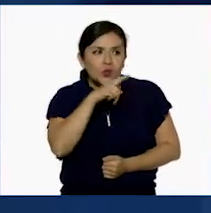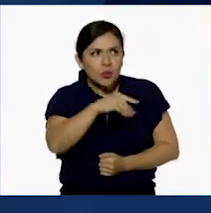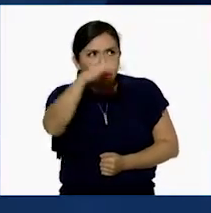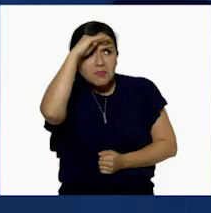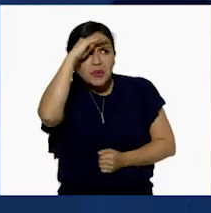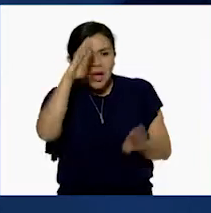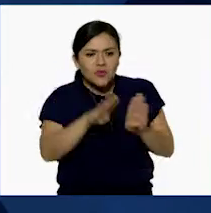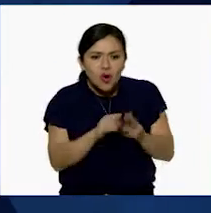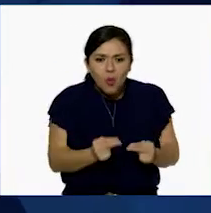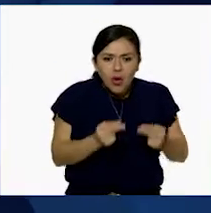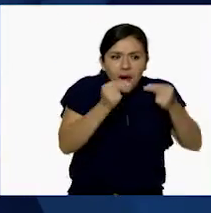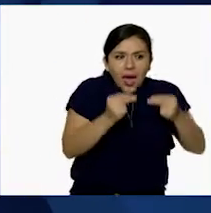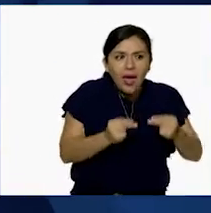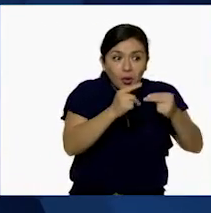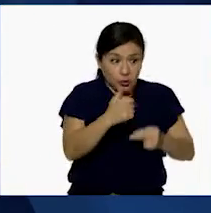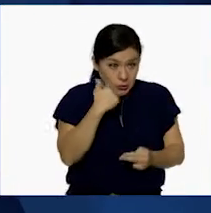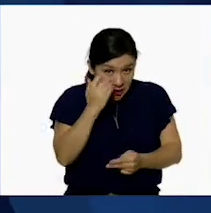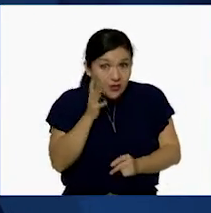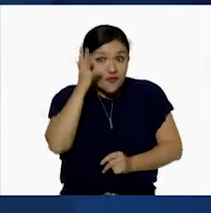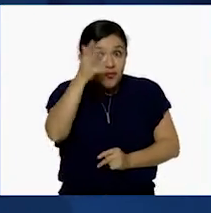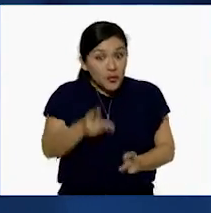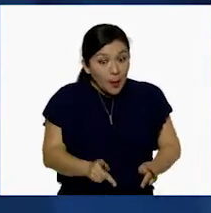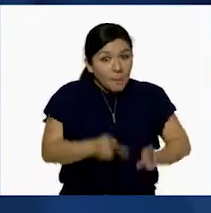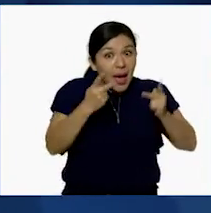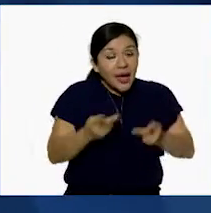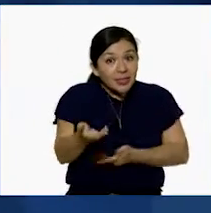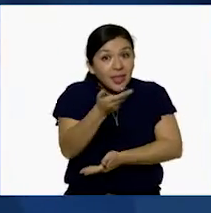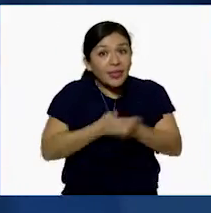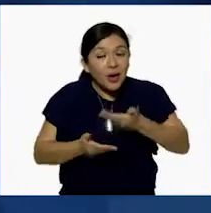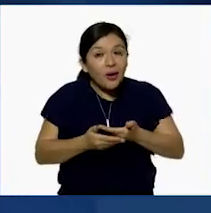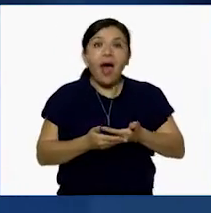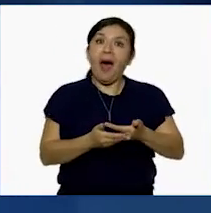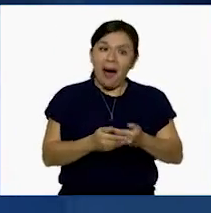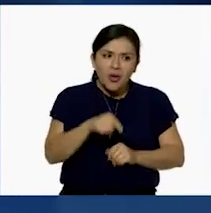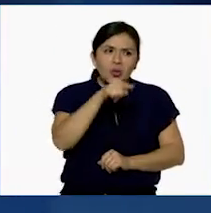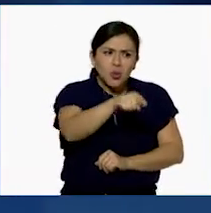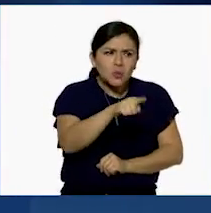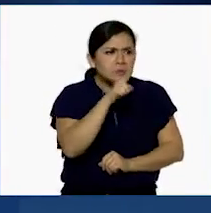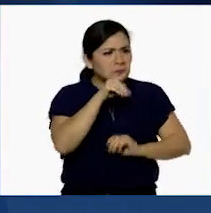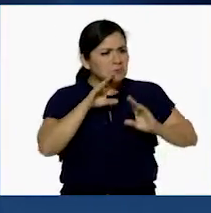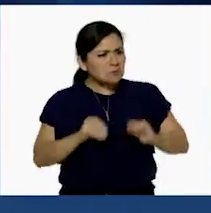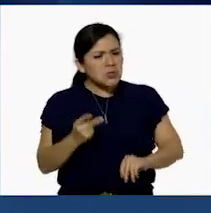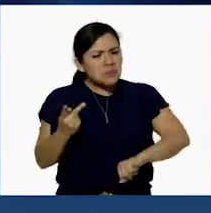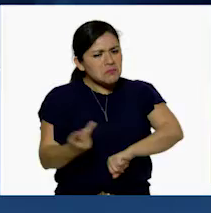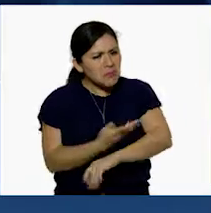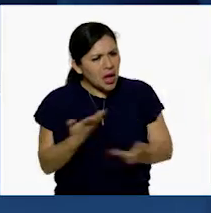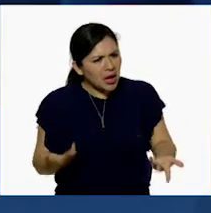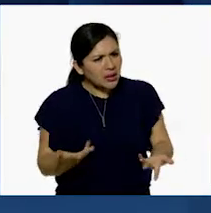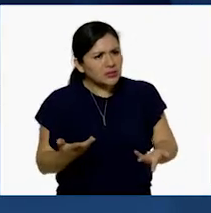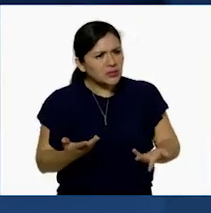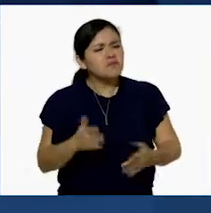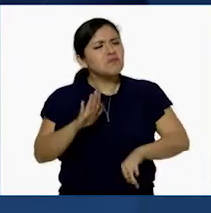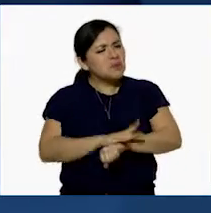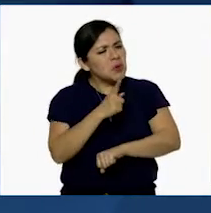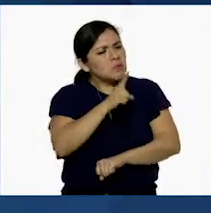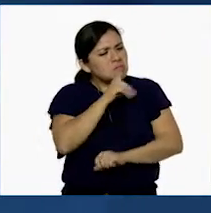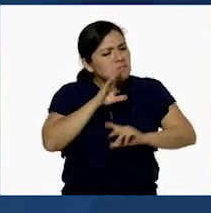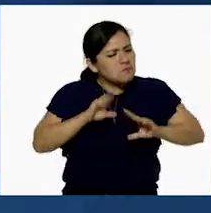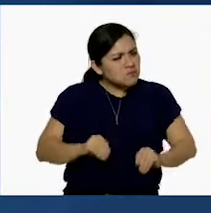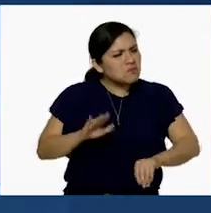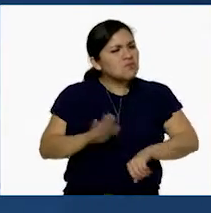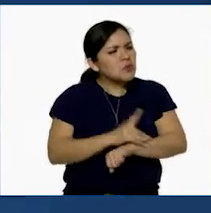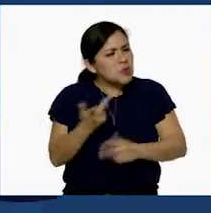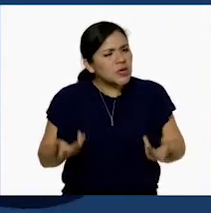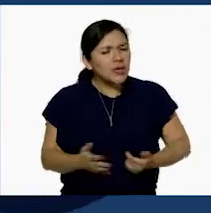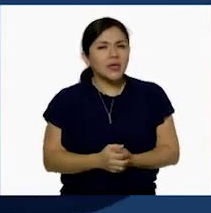negociar. ¿Quieres ser comerciante? ¿Y tú, Volodia, no dices nada?». «¿Por qué?», preguntó Tikon a su